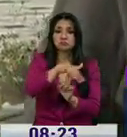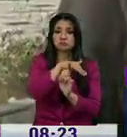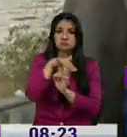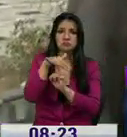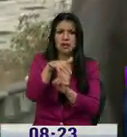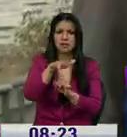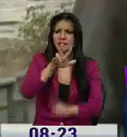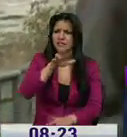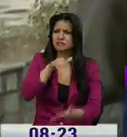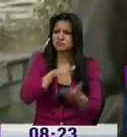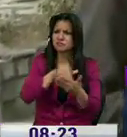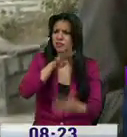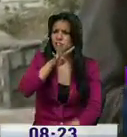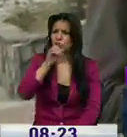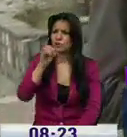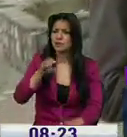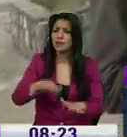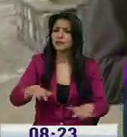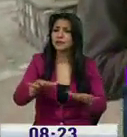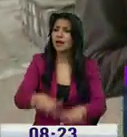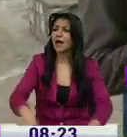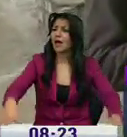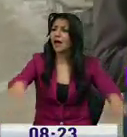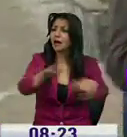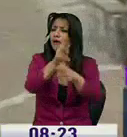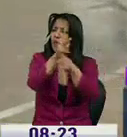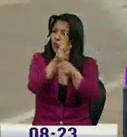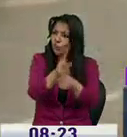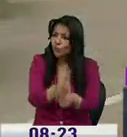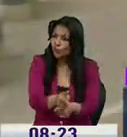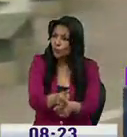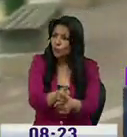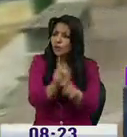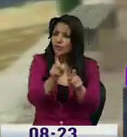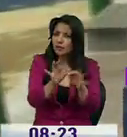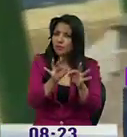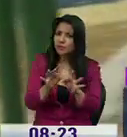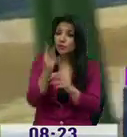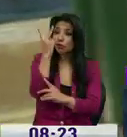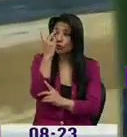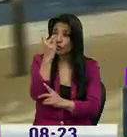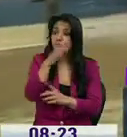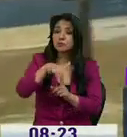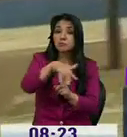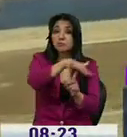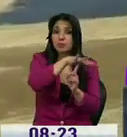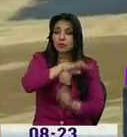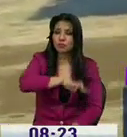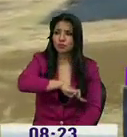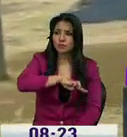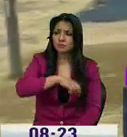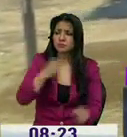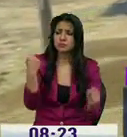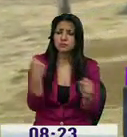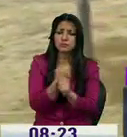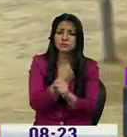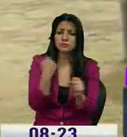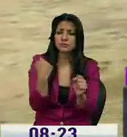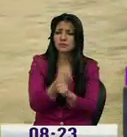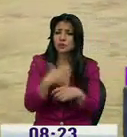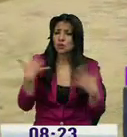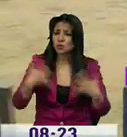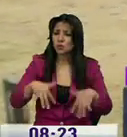de 3.400 hectáreas que tenemos que cuidar, tenemos 12 parques metropolitanos, el trabajo es